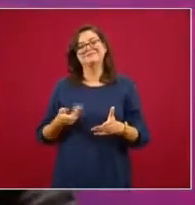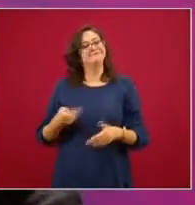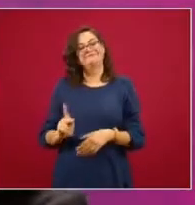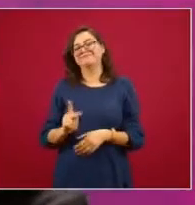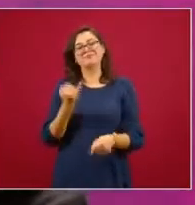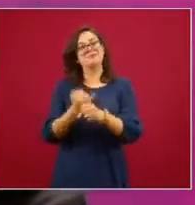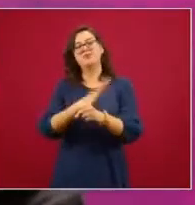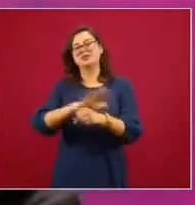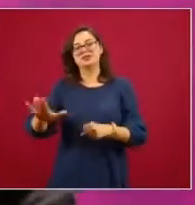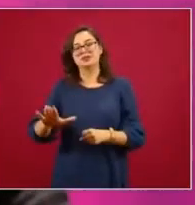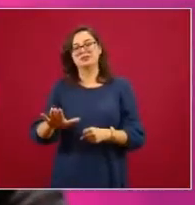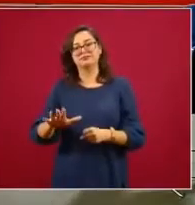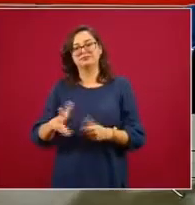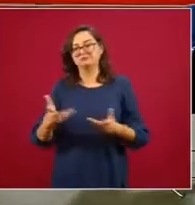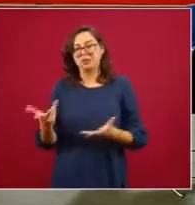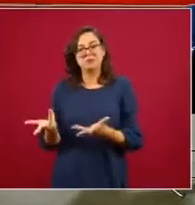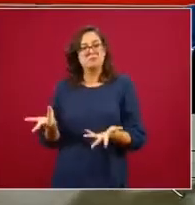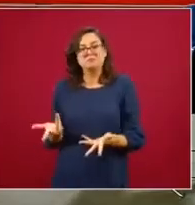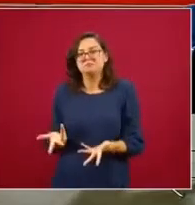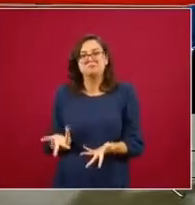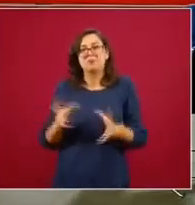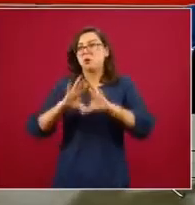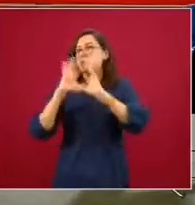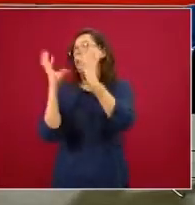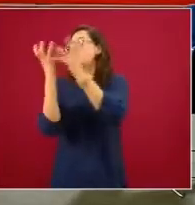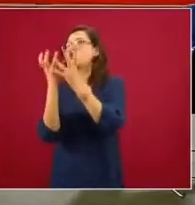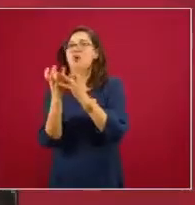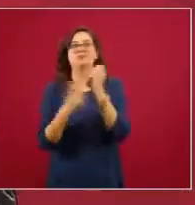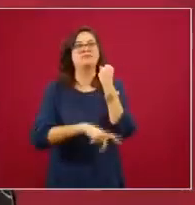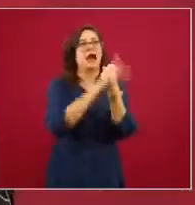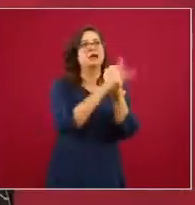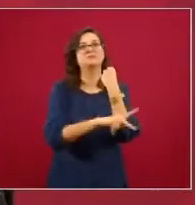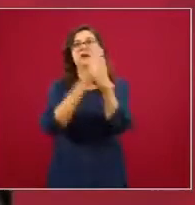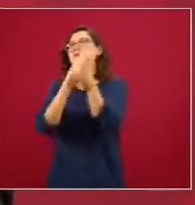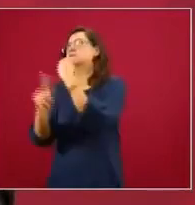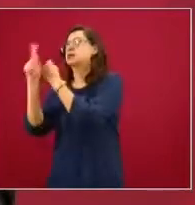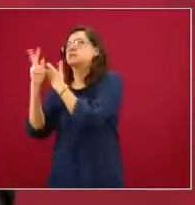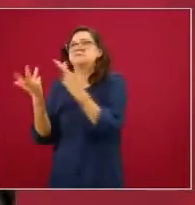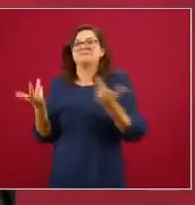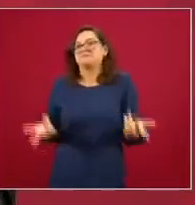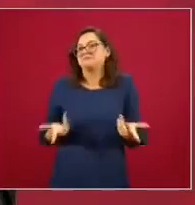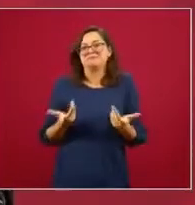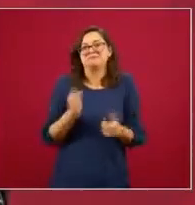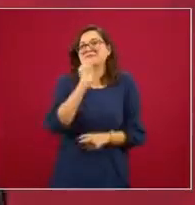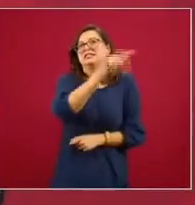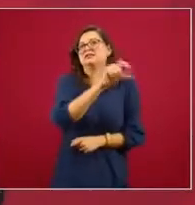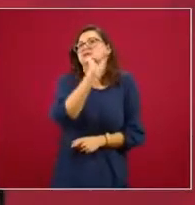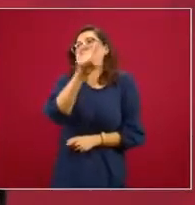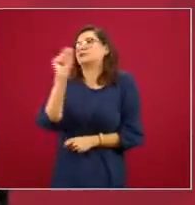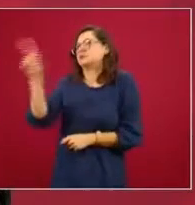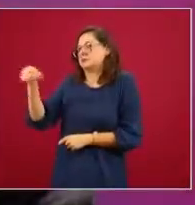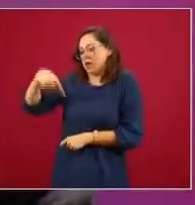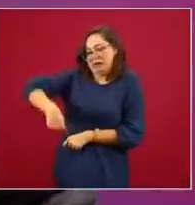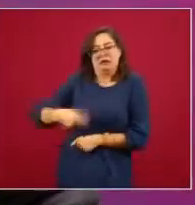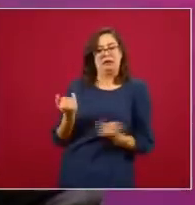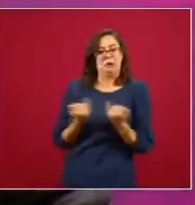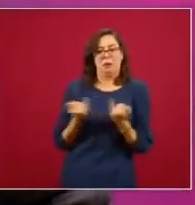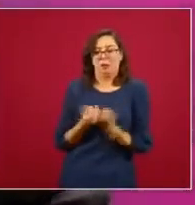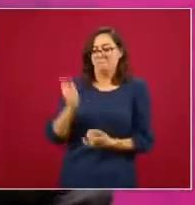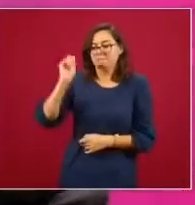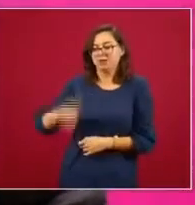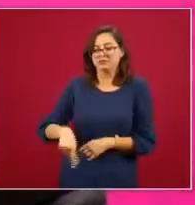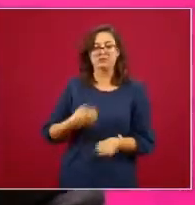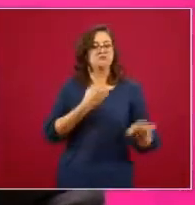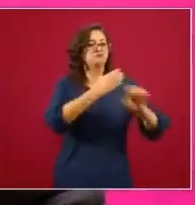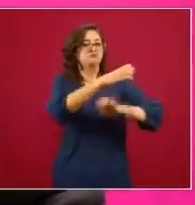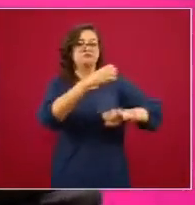Pero no es así, no lo ha sido así en ninguna parte del mundo, no tendría por qué ser diferente en México. Y en cada entidad federativa vamos a